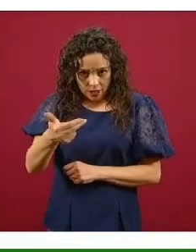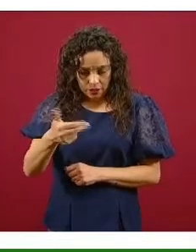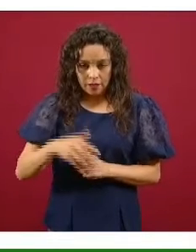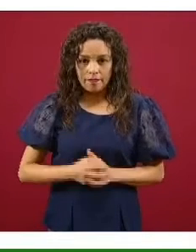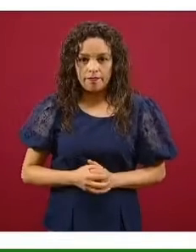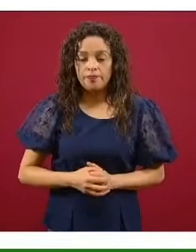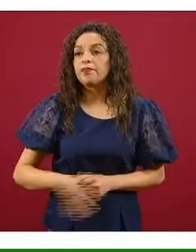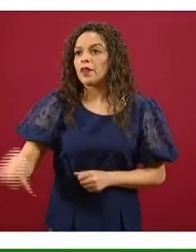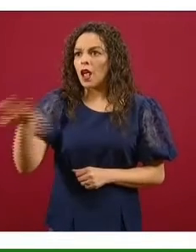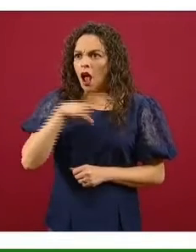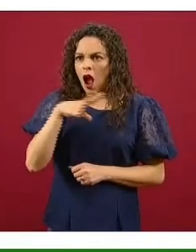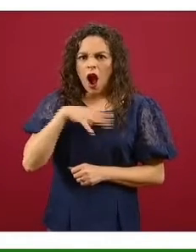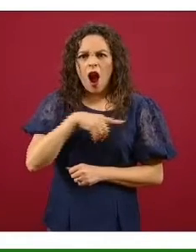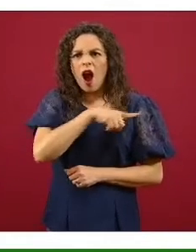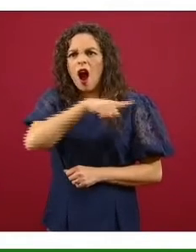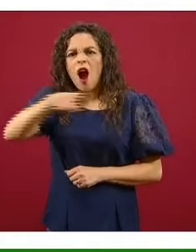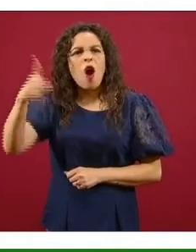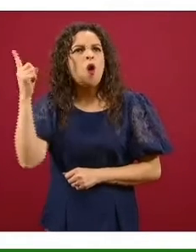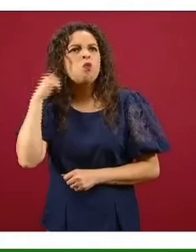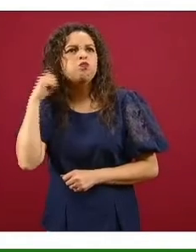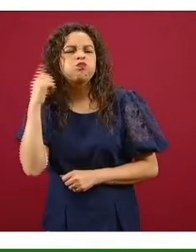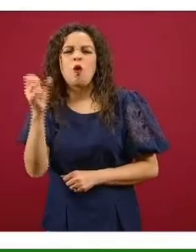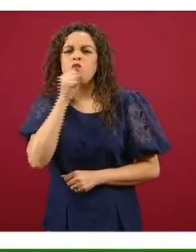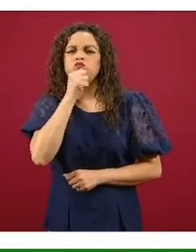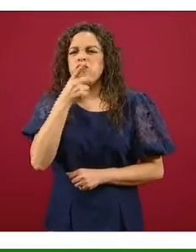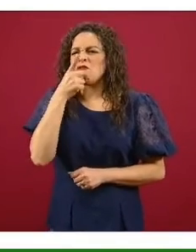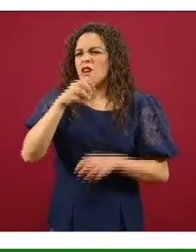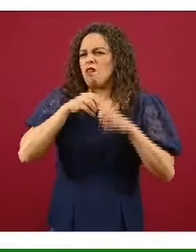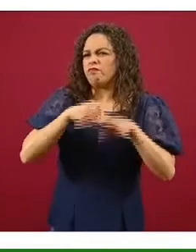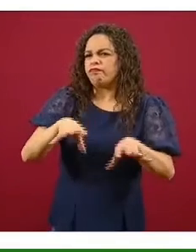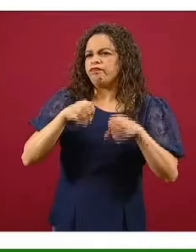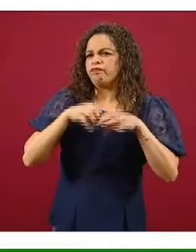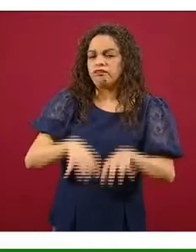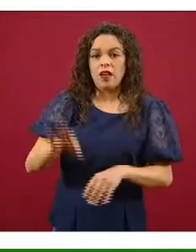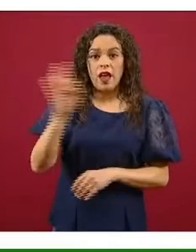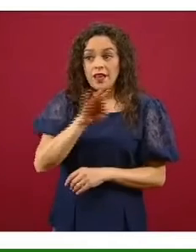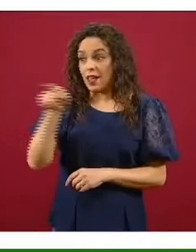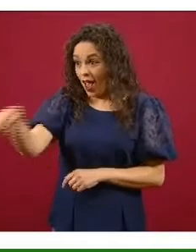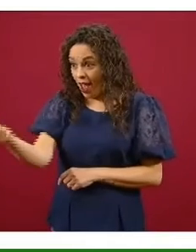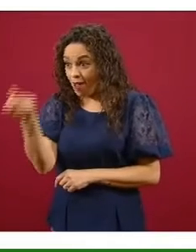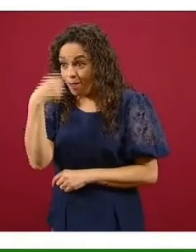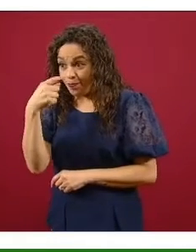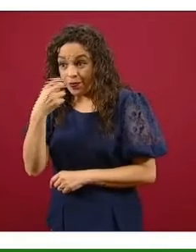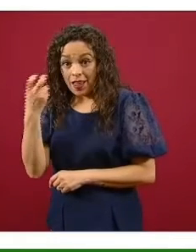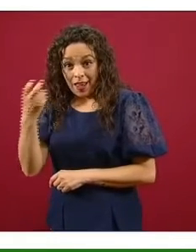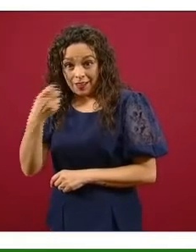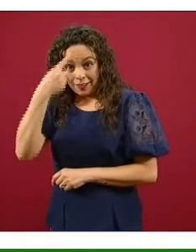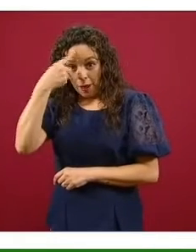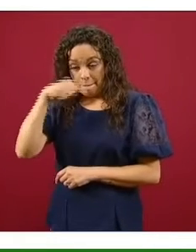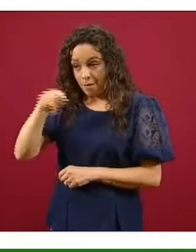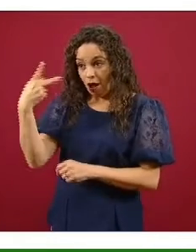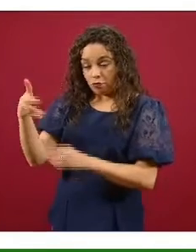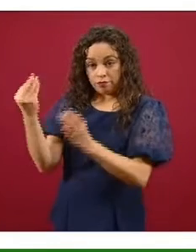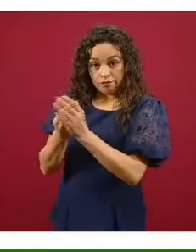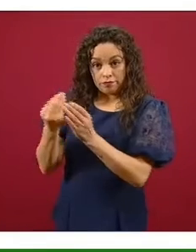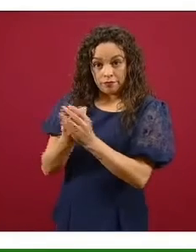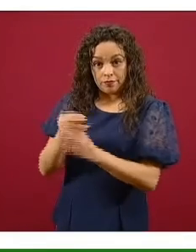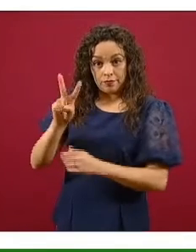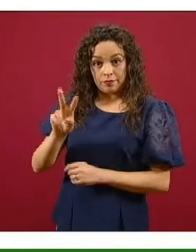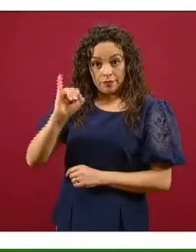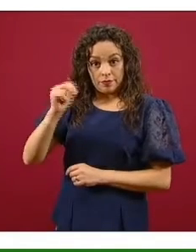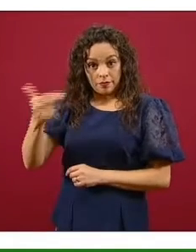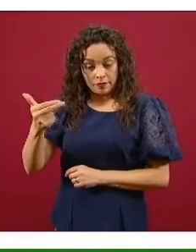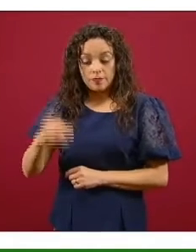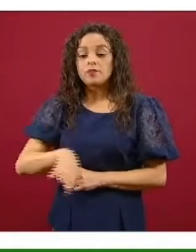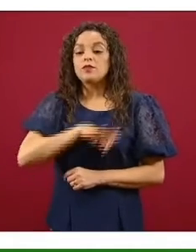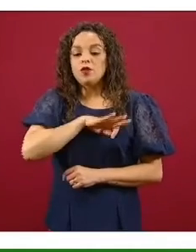si se tomaban medicamentos antirretrovirales, esto disminuía la posibilidad de desarrollar